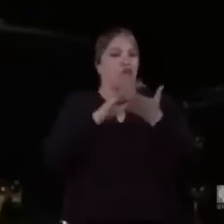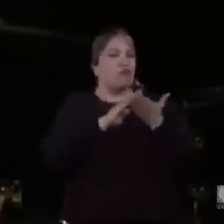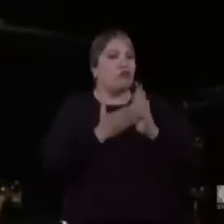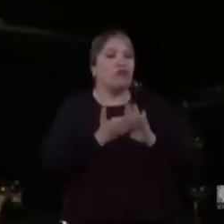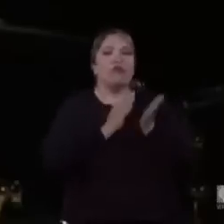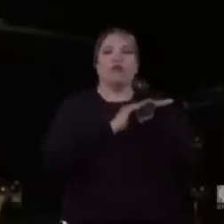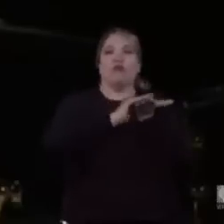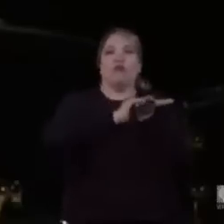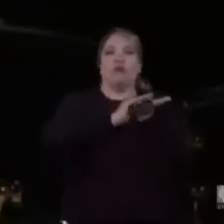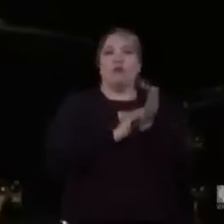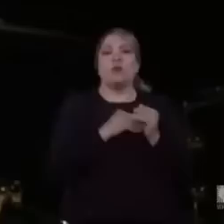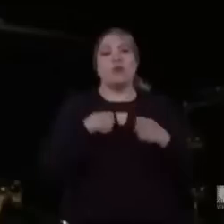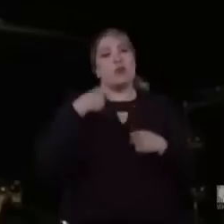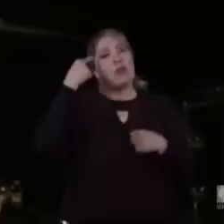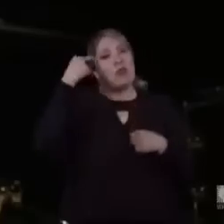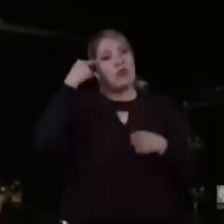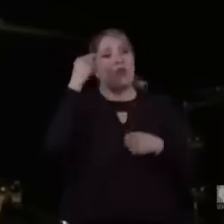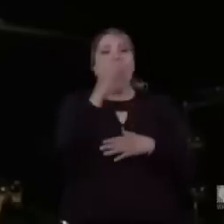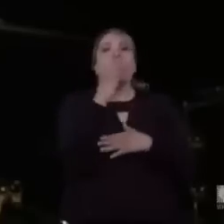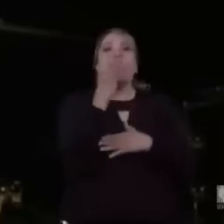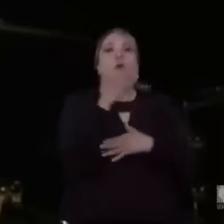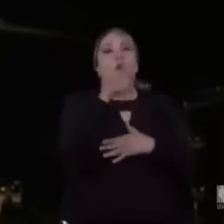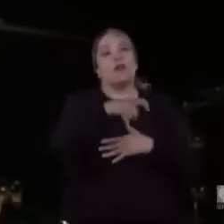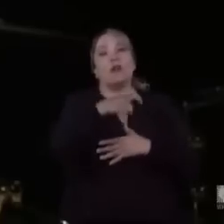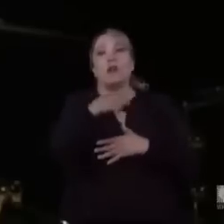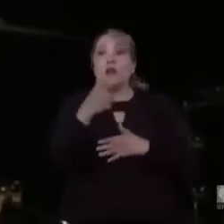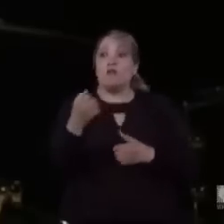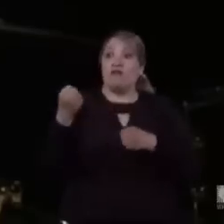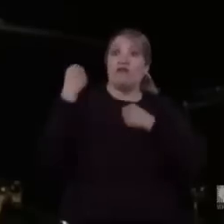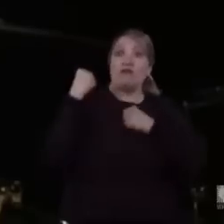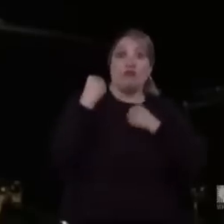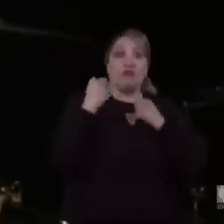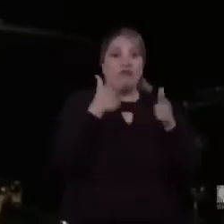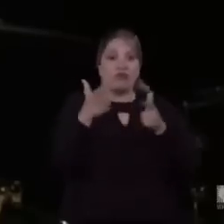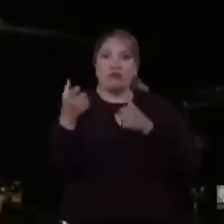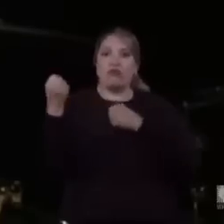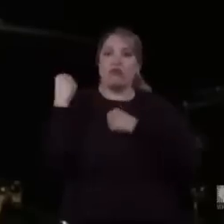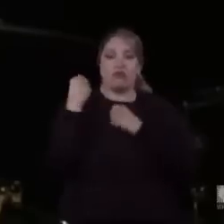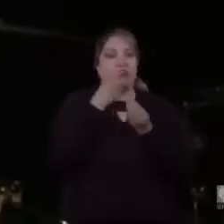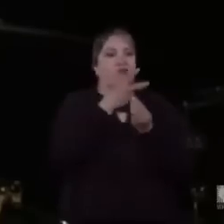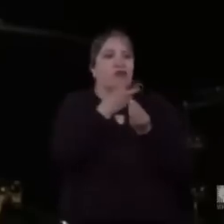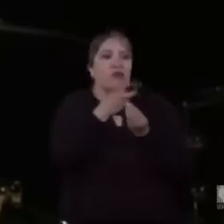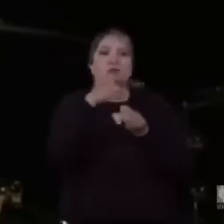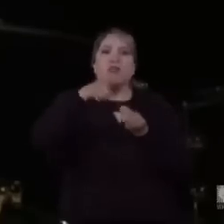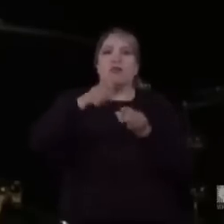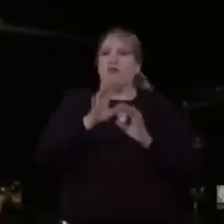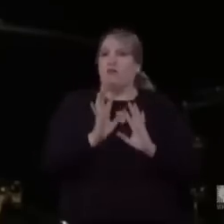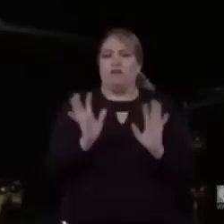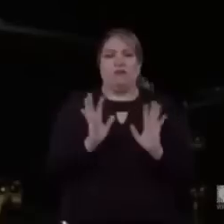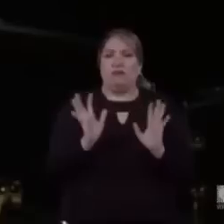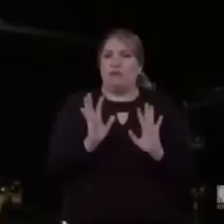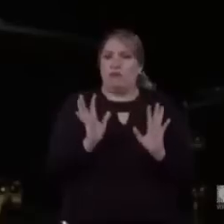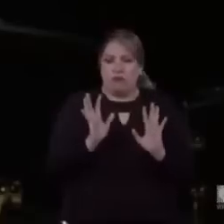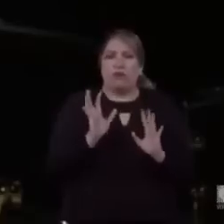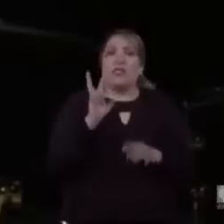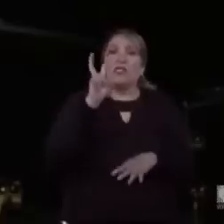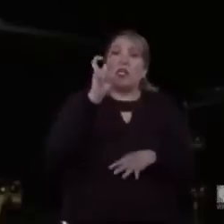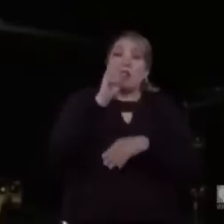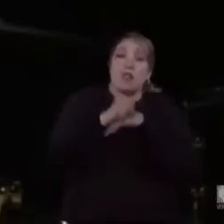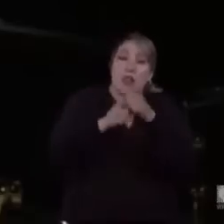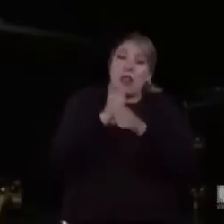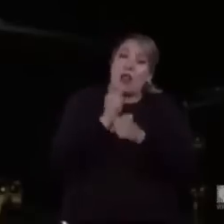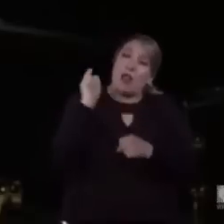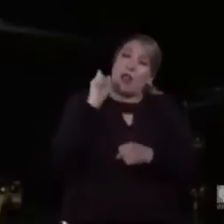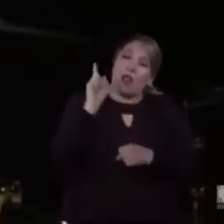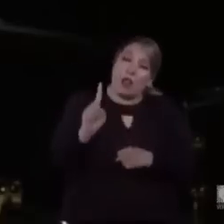de vernos como un país que necesita armas para sobrevivir en el conflicto. Hemos sufrido 70 años de